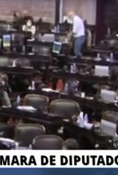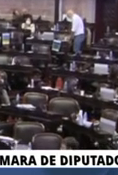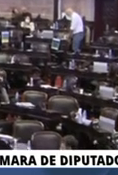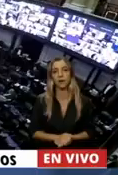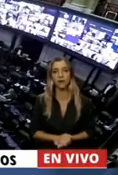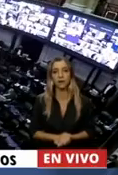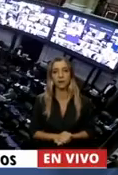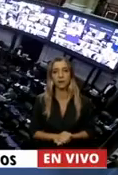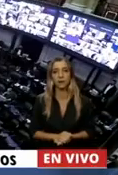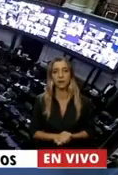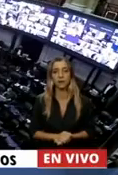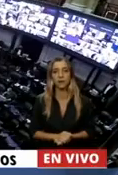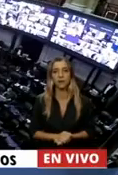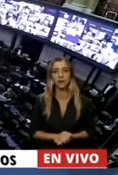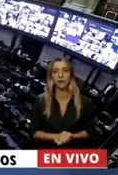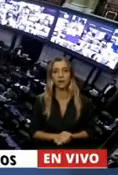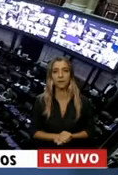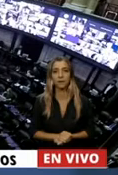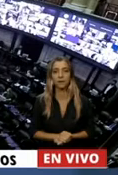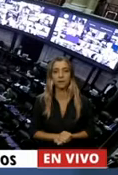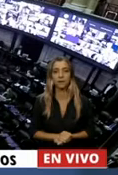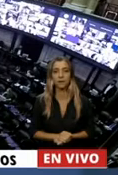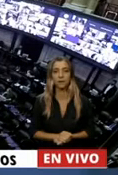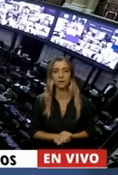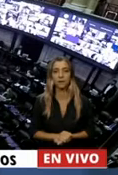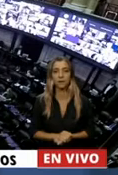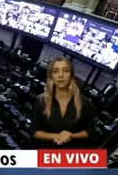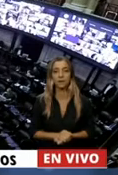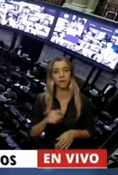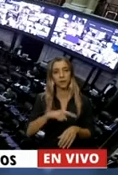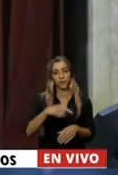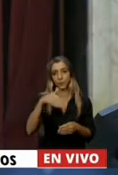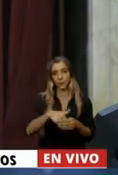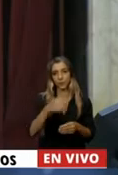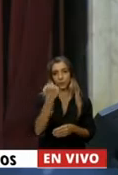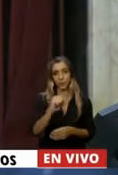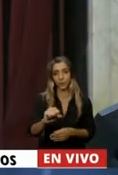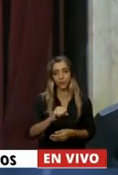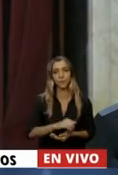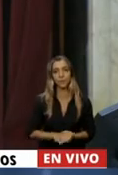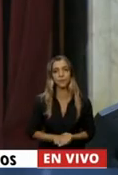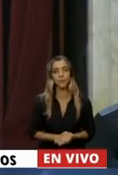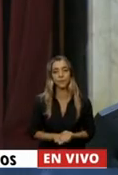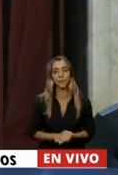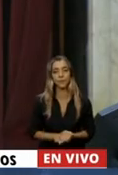bien la prestación universal por embarazo